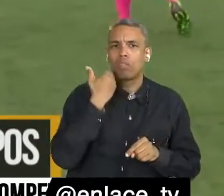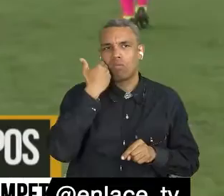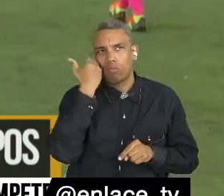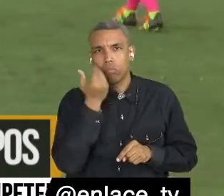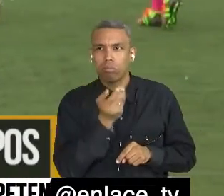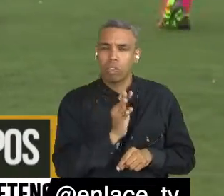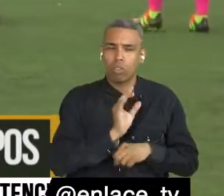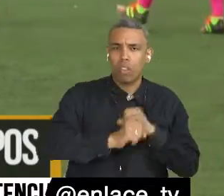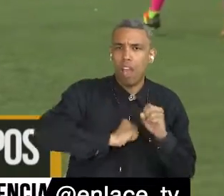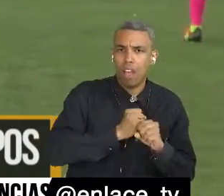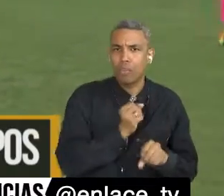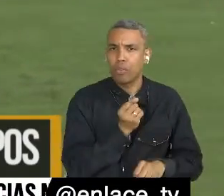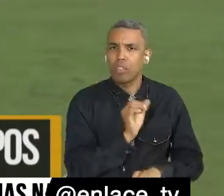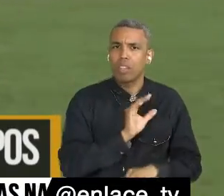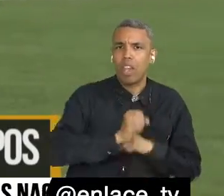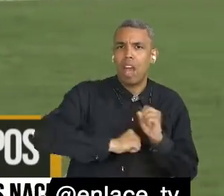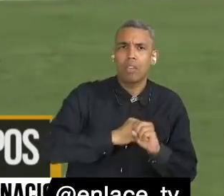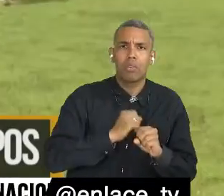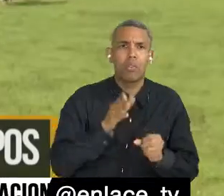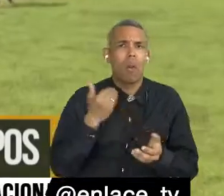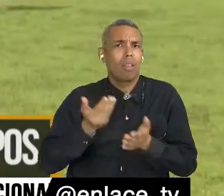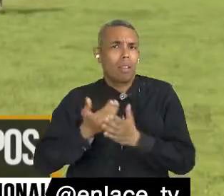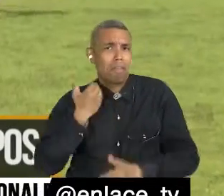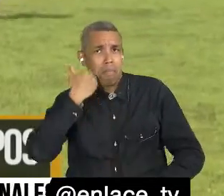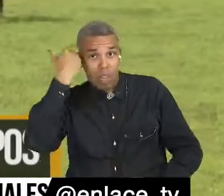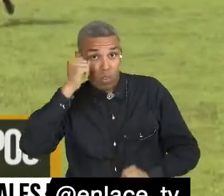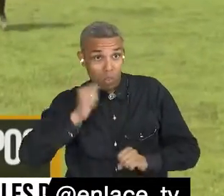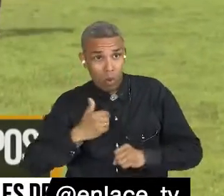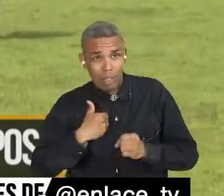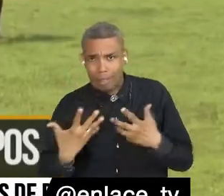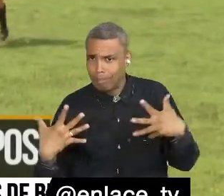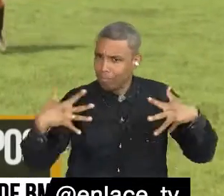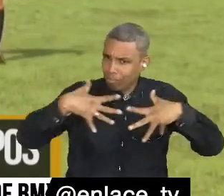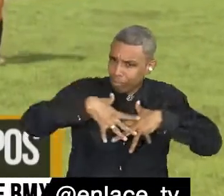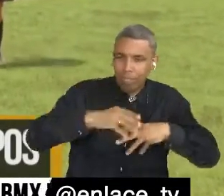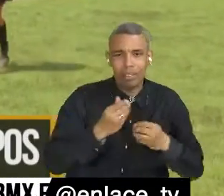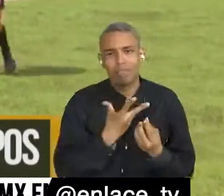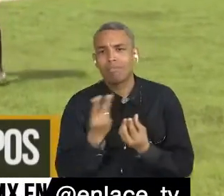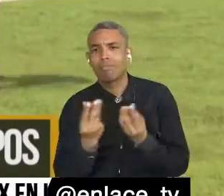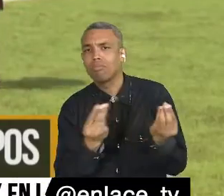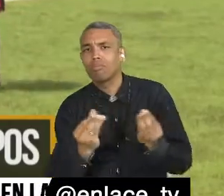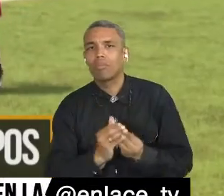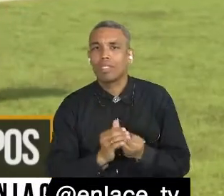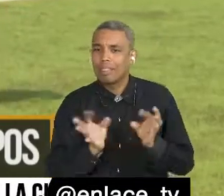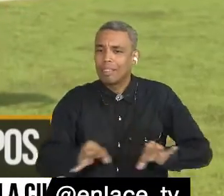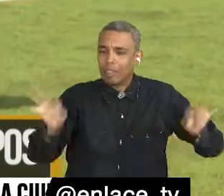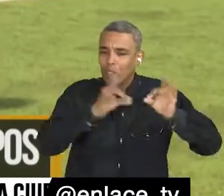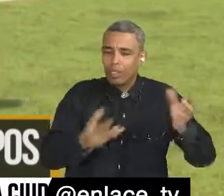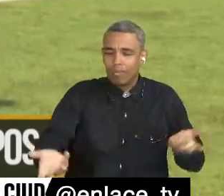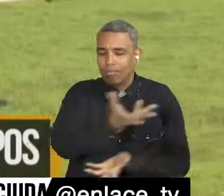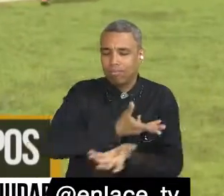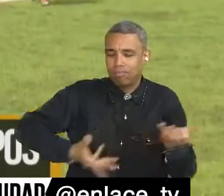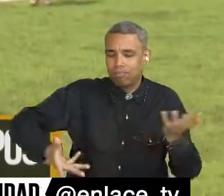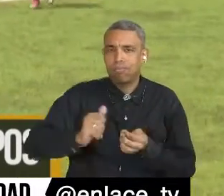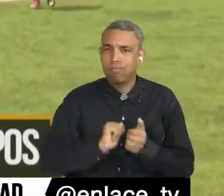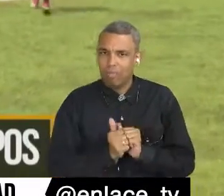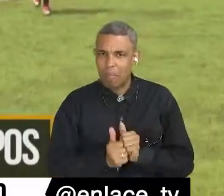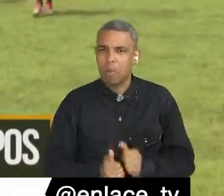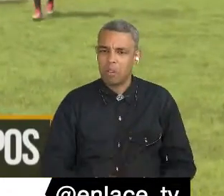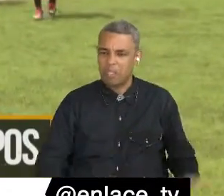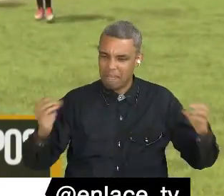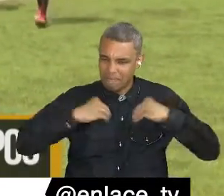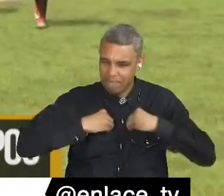en la cancha para quedarse con el primer puesto. La importancia es, ante todo, la recreación, el deporte, de que